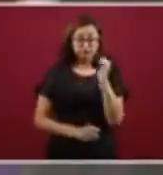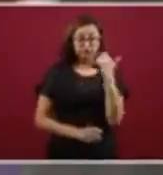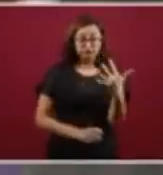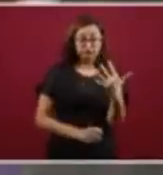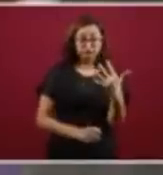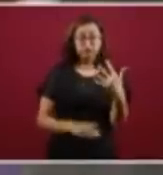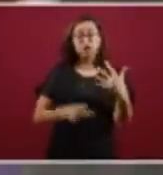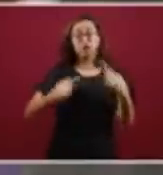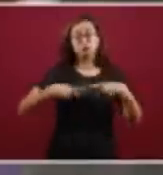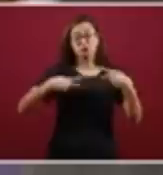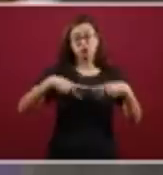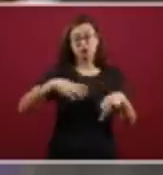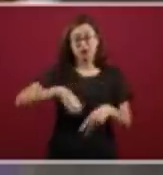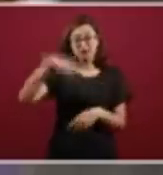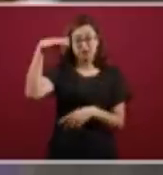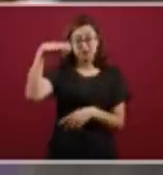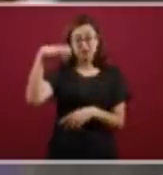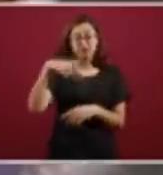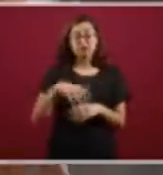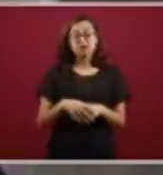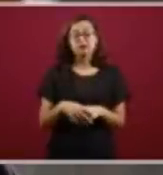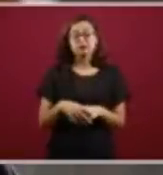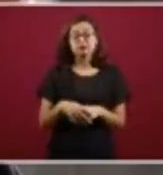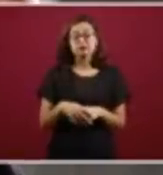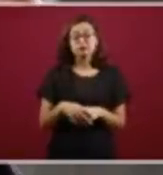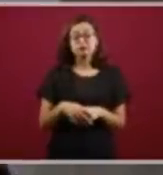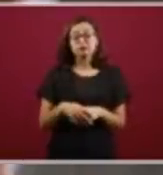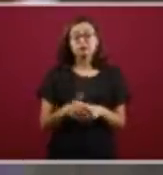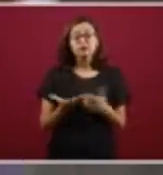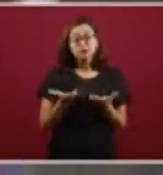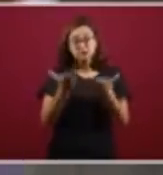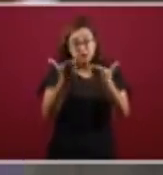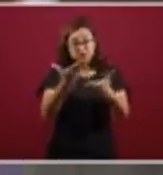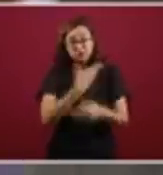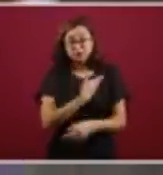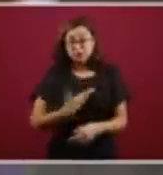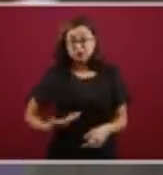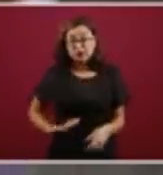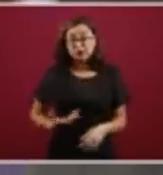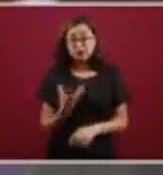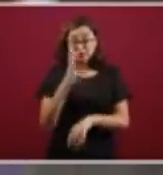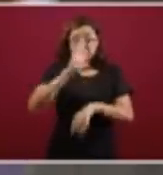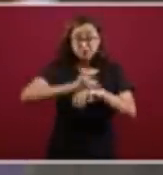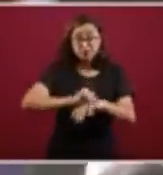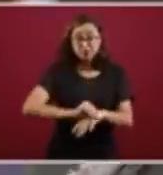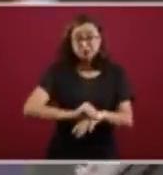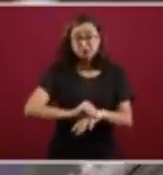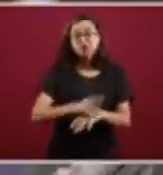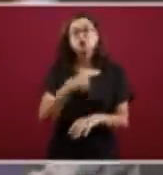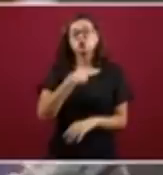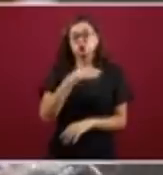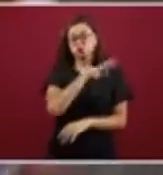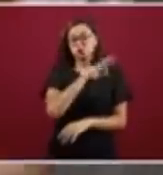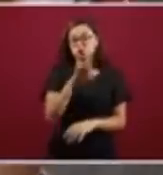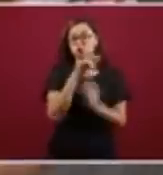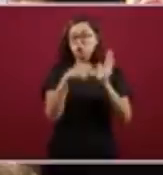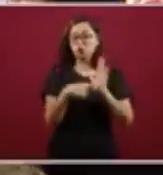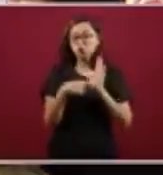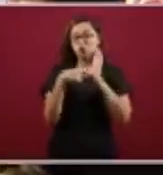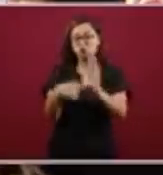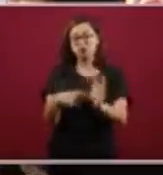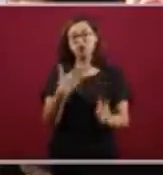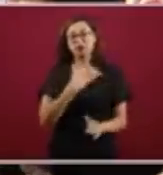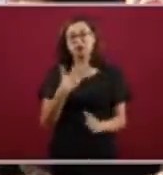de adultos mayores, que si el señor presidente me permite, yo se los puedo mostrar, los traigo en